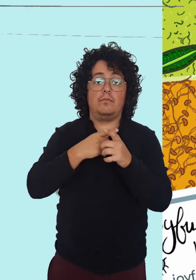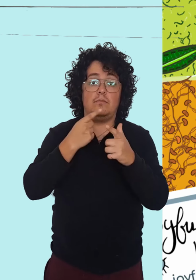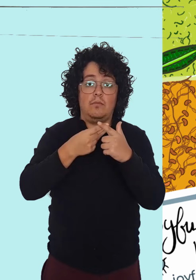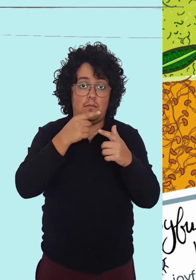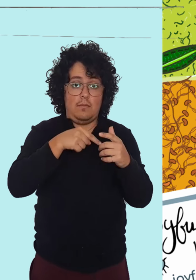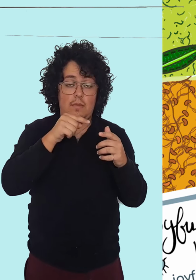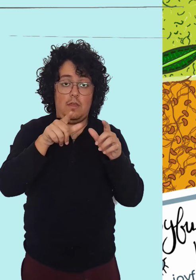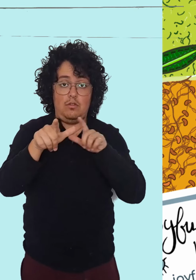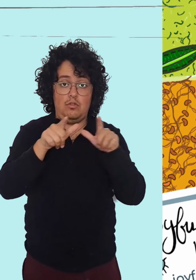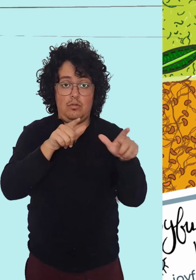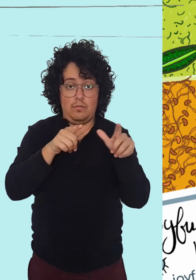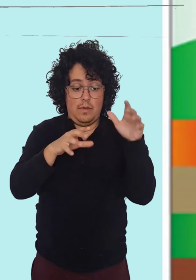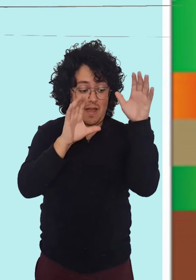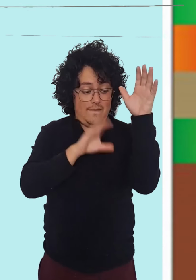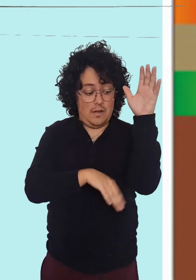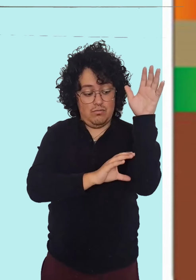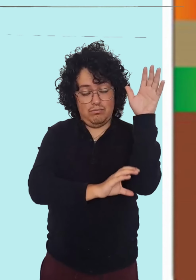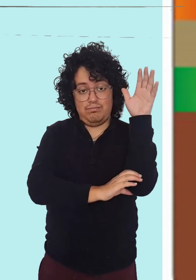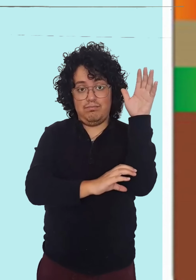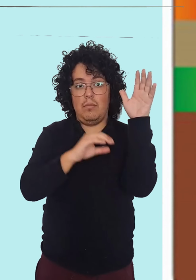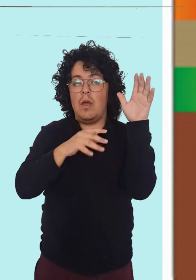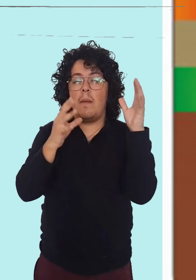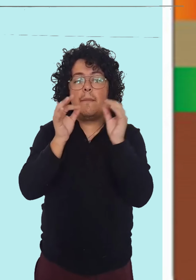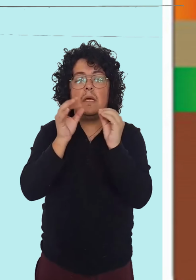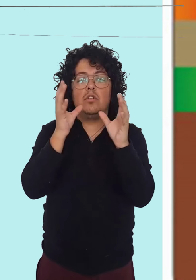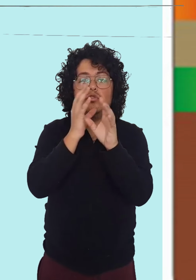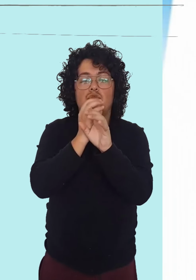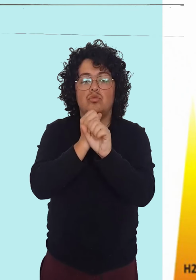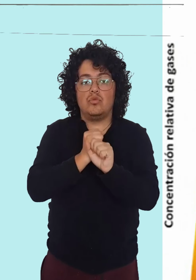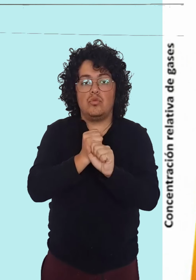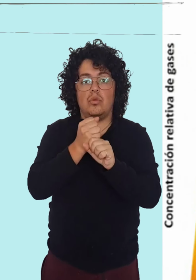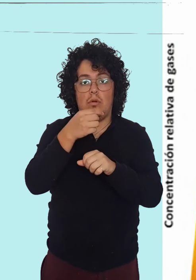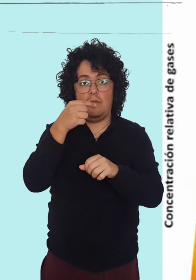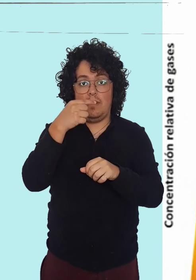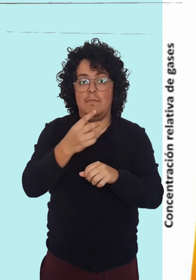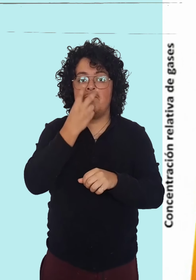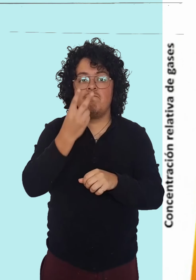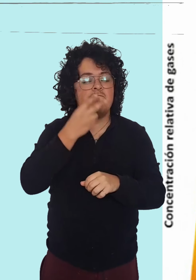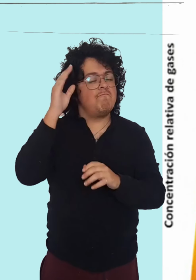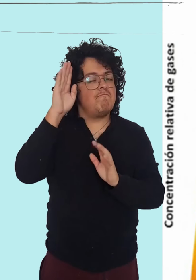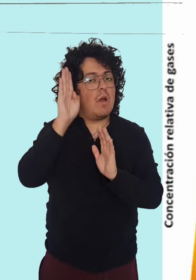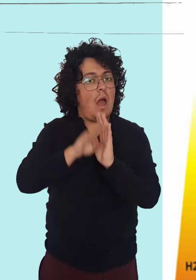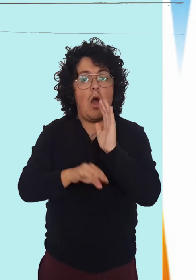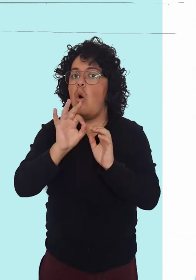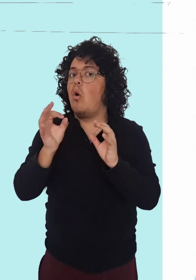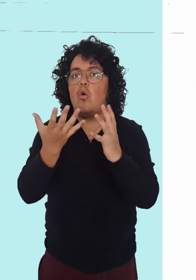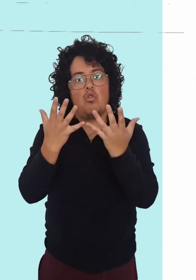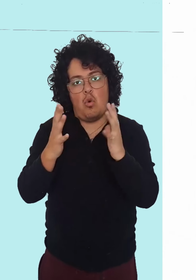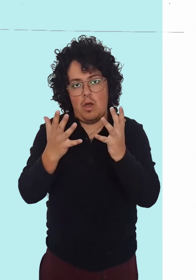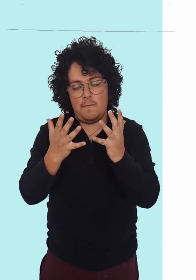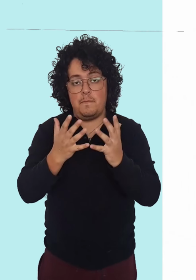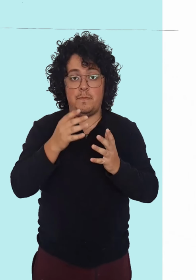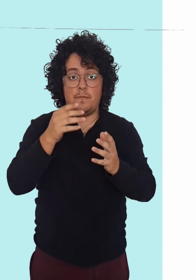bacterias fotoheterótrofas. Finalmente, la zona anaerobia se encuentra en el fondo de la columna con